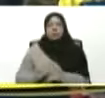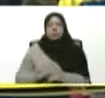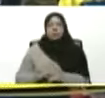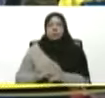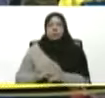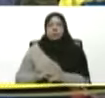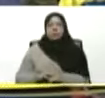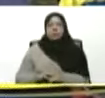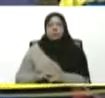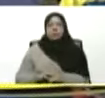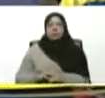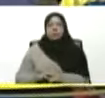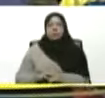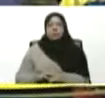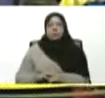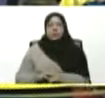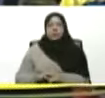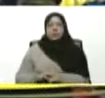Y